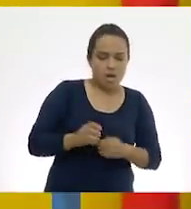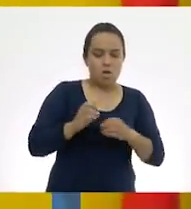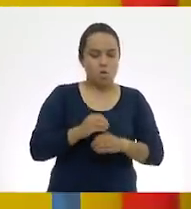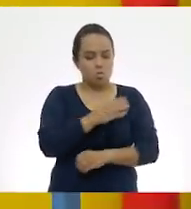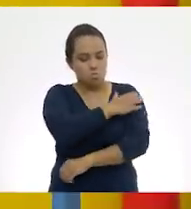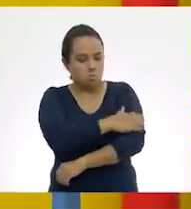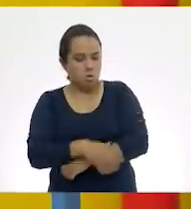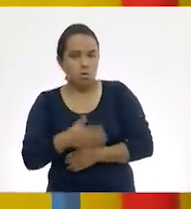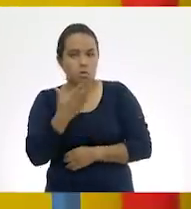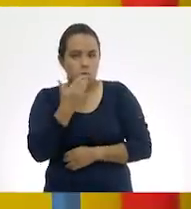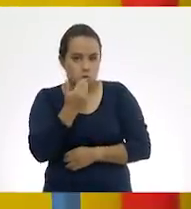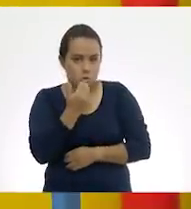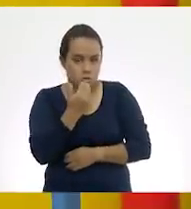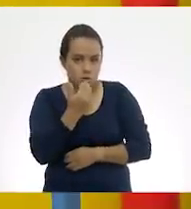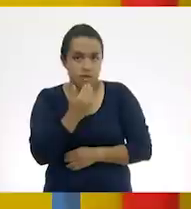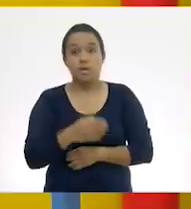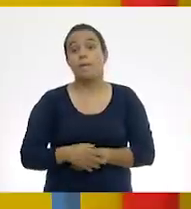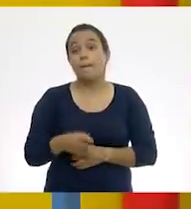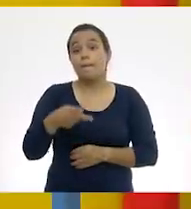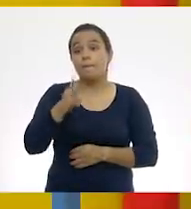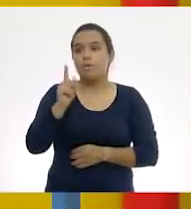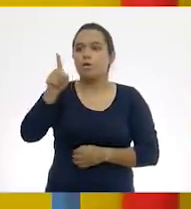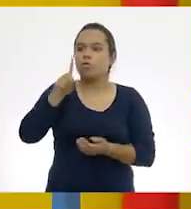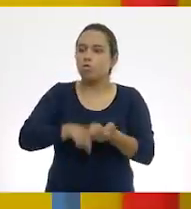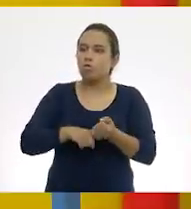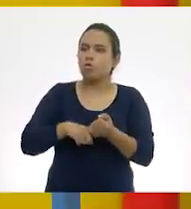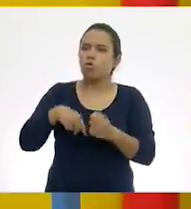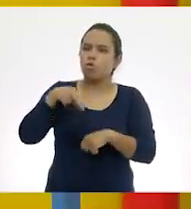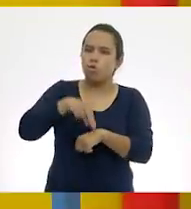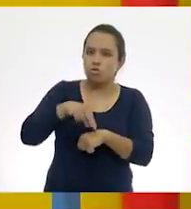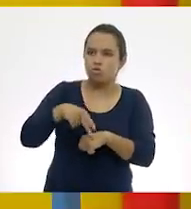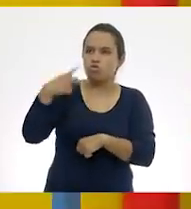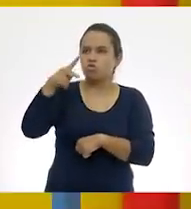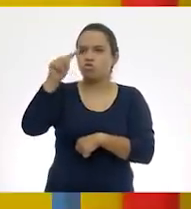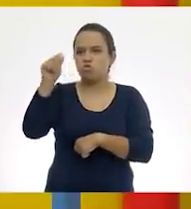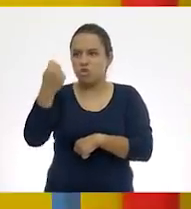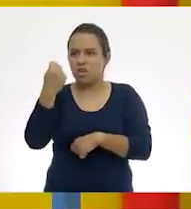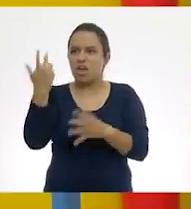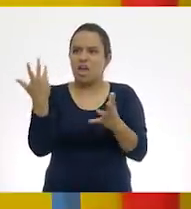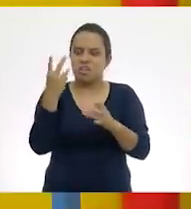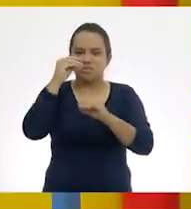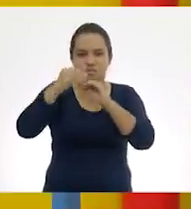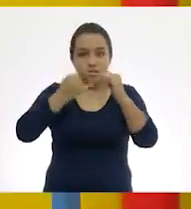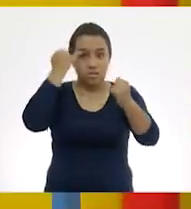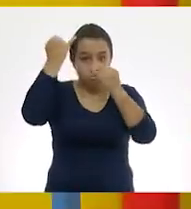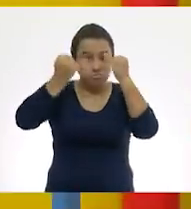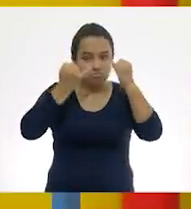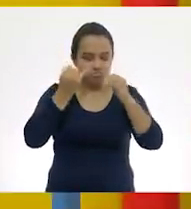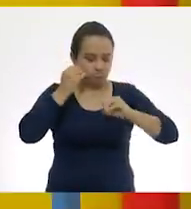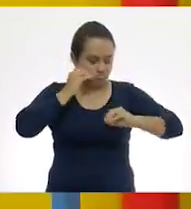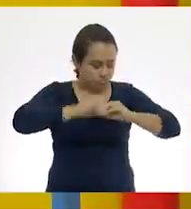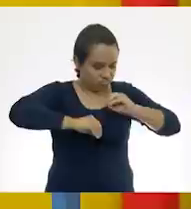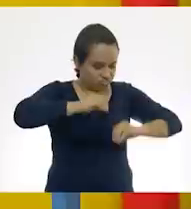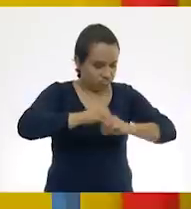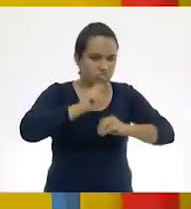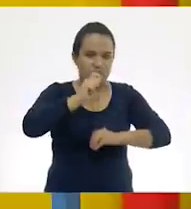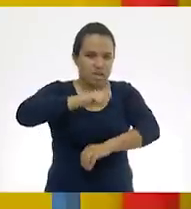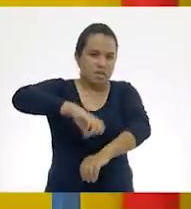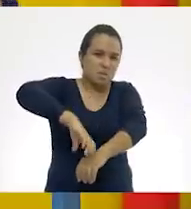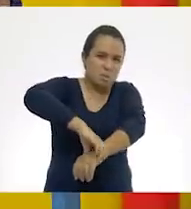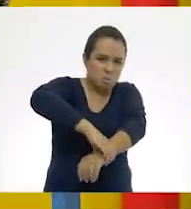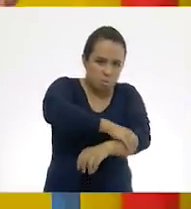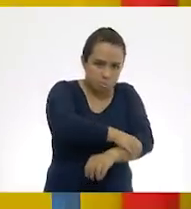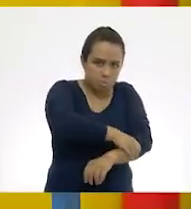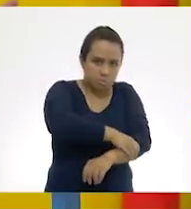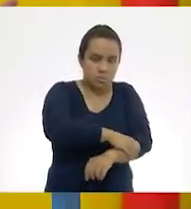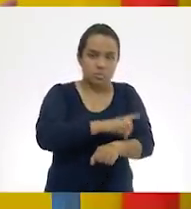de su vida. Así y es. entonces, gracias a la medicina y otros avances tecnológicos, han desarrollado estas prótesis